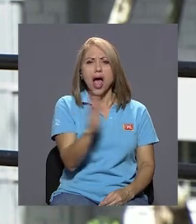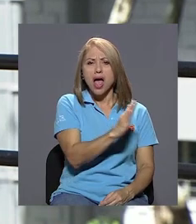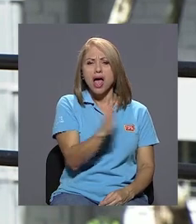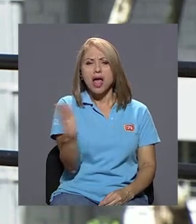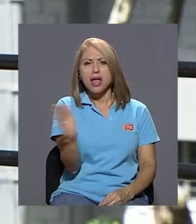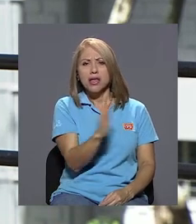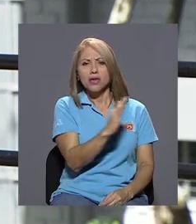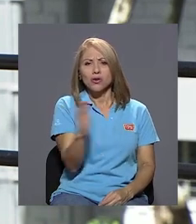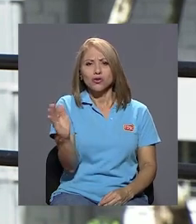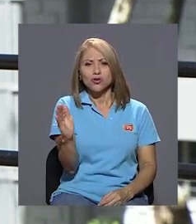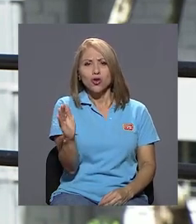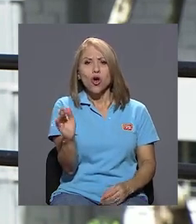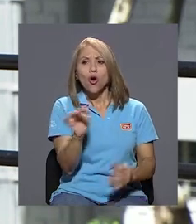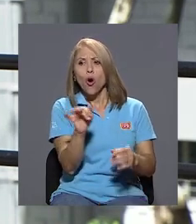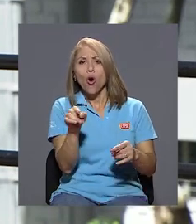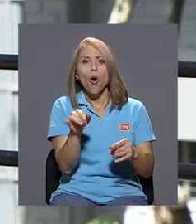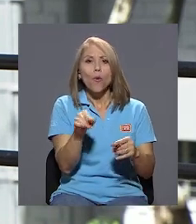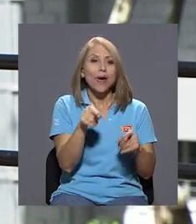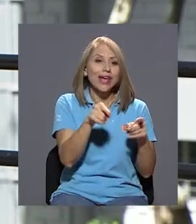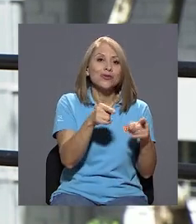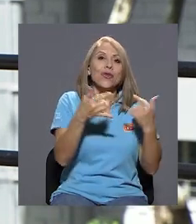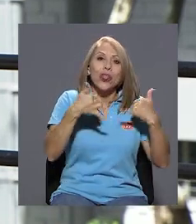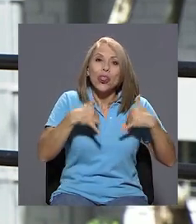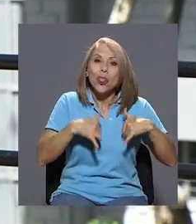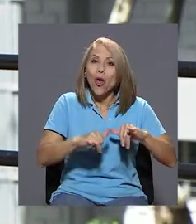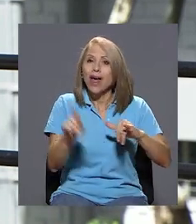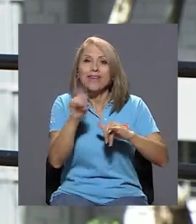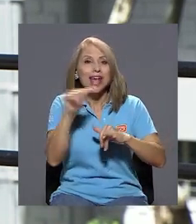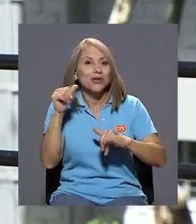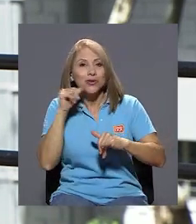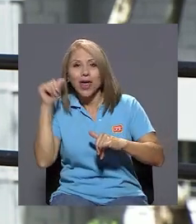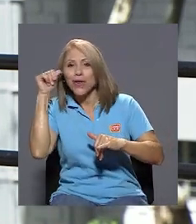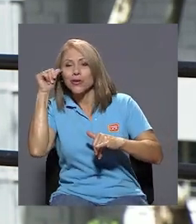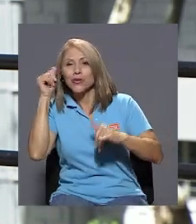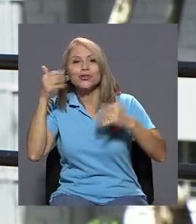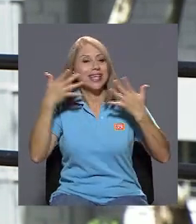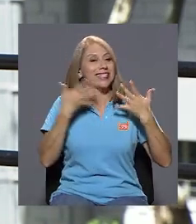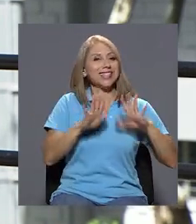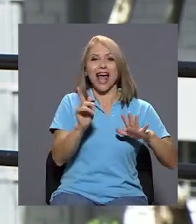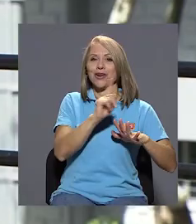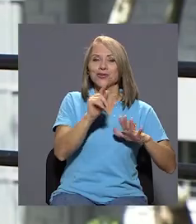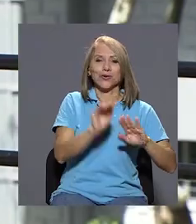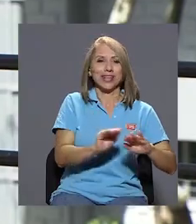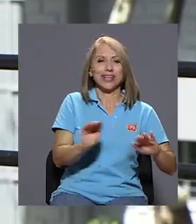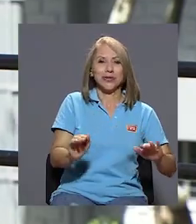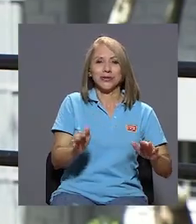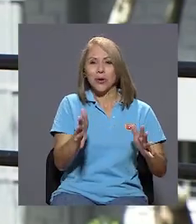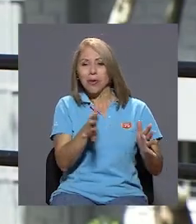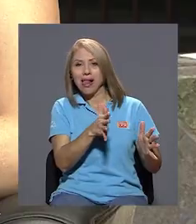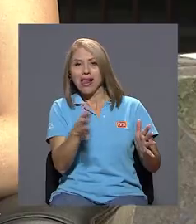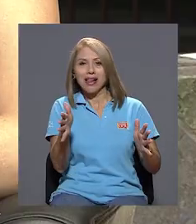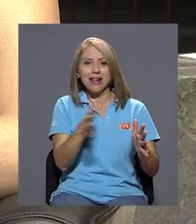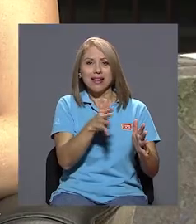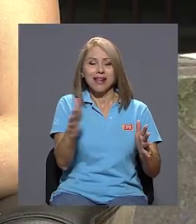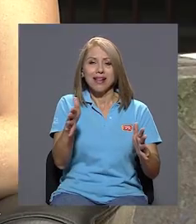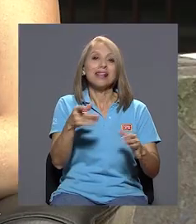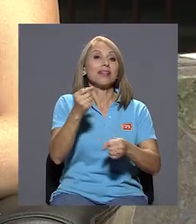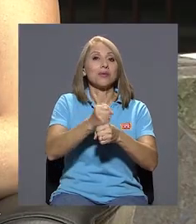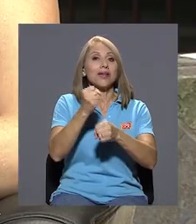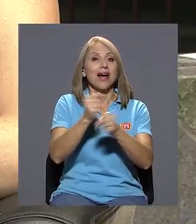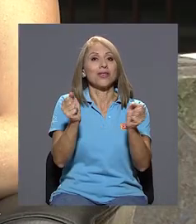18, 20, que digamos, podemos decir que están en el limbo. No son ni adultos con problemas cardíacos, ni son niños, ¿verdad?